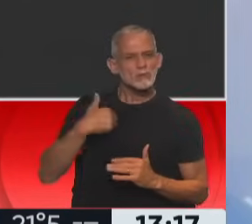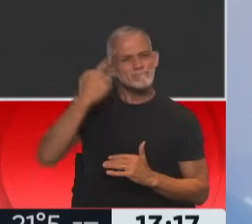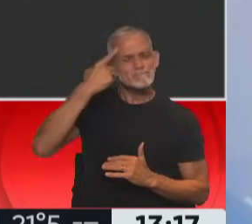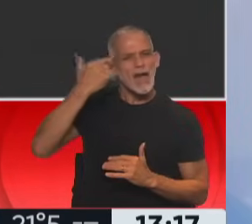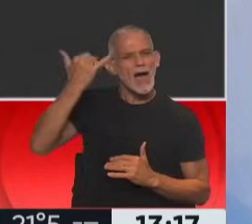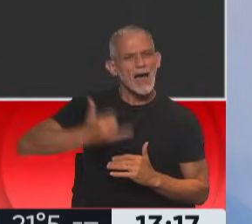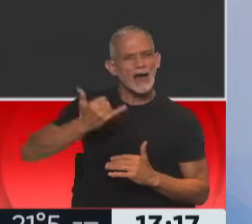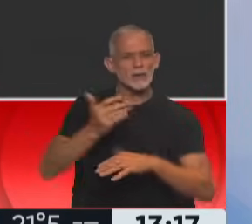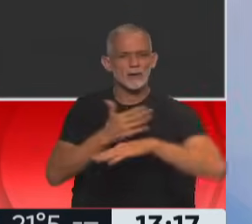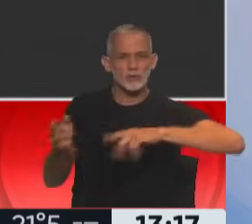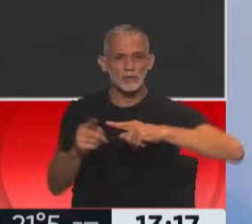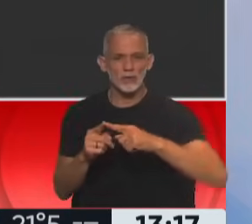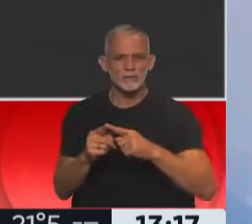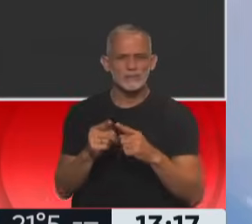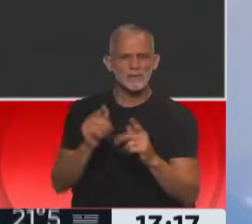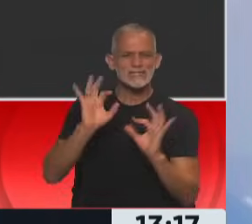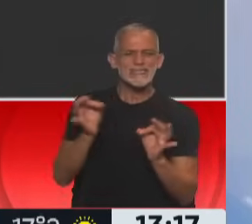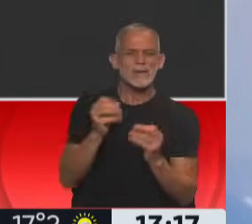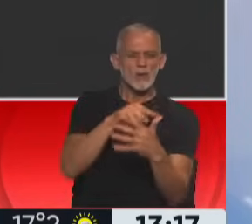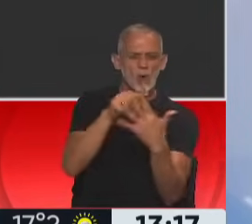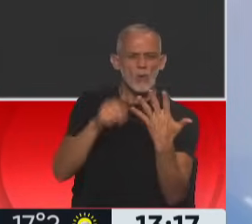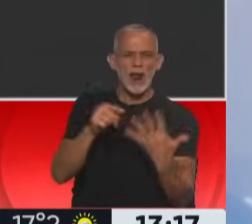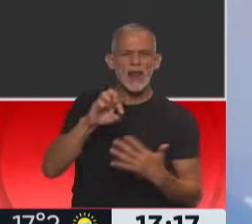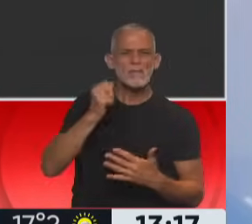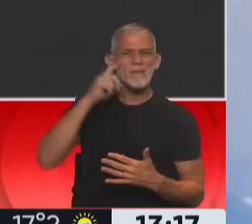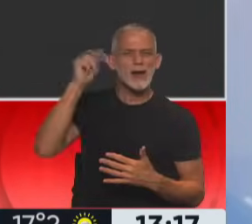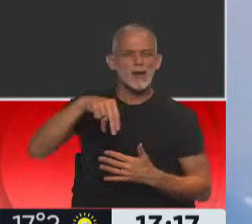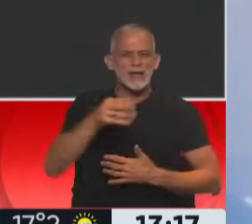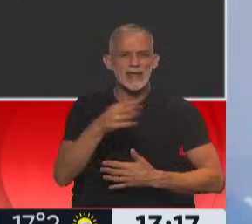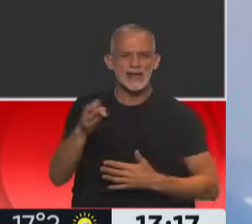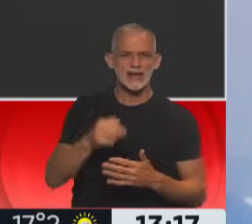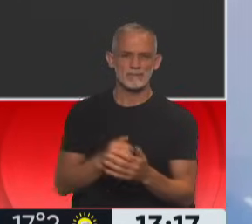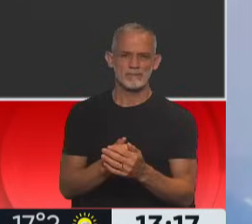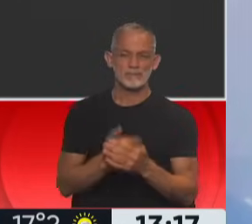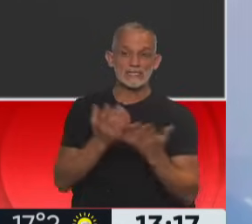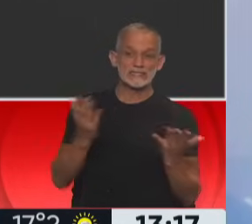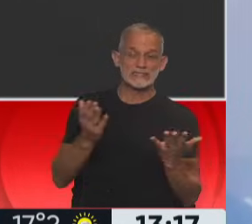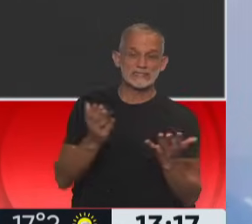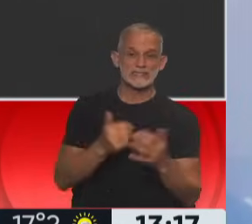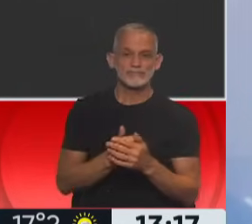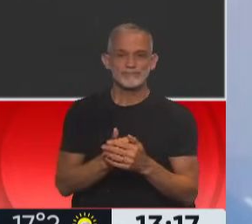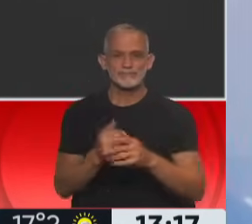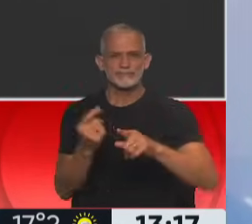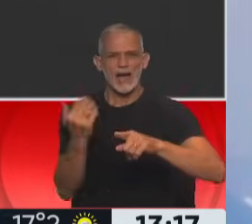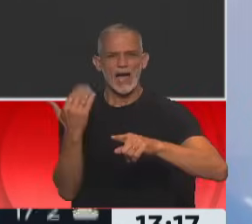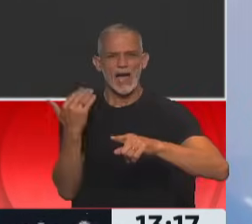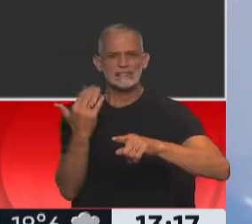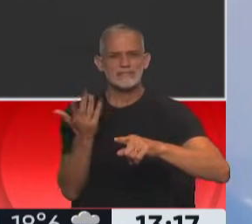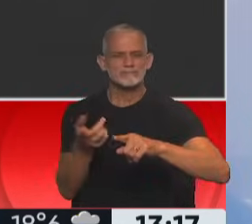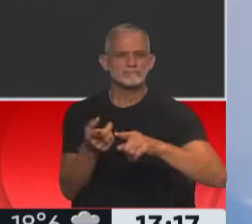una presunción respecto a Pietro Parolin, que es como la figurita cantada, ¿no? Ayer el decano de los